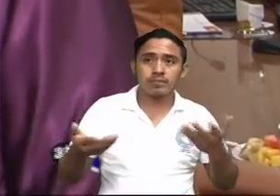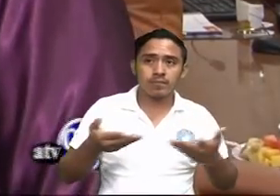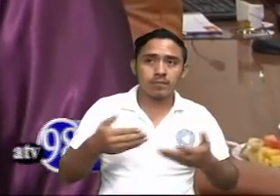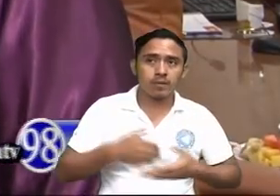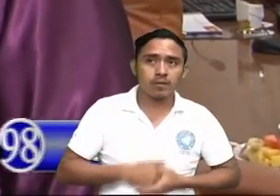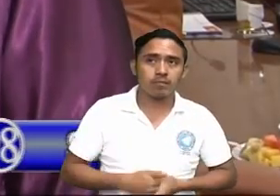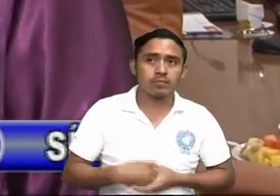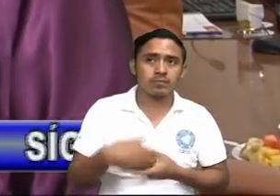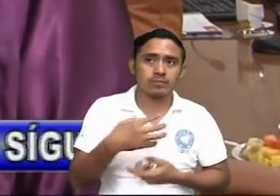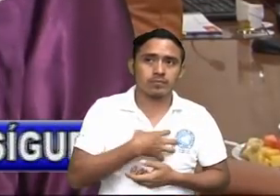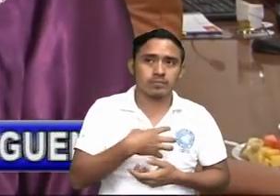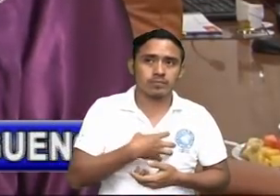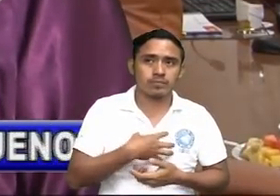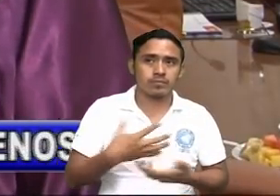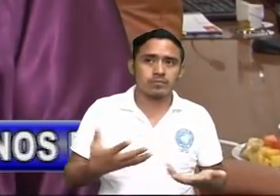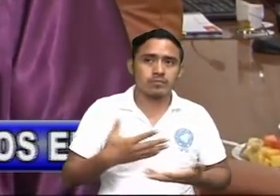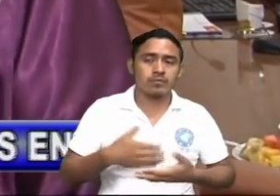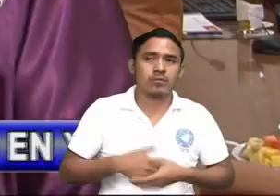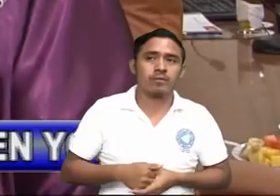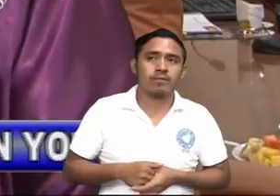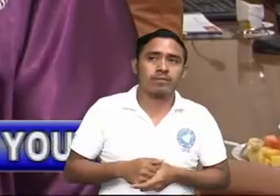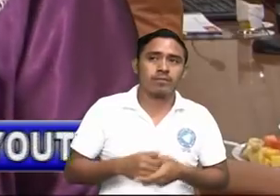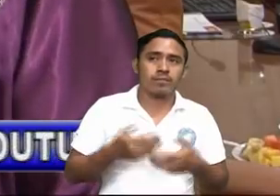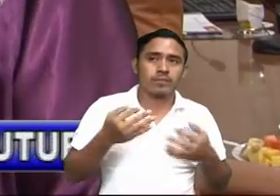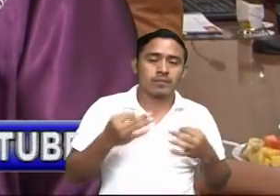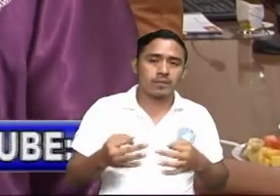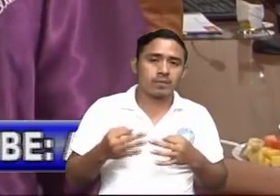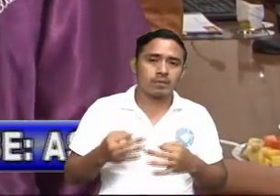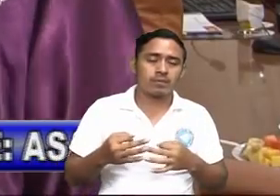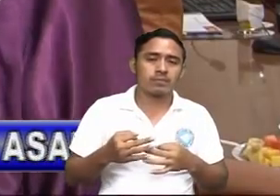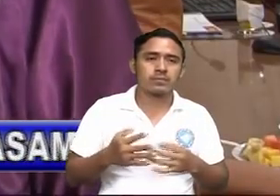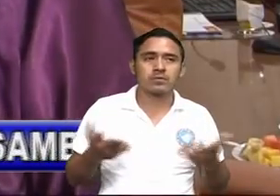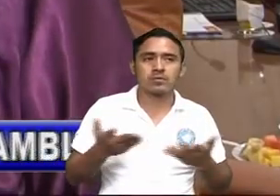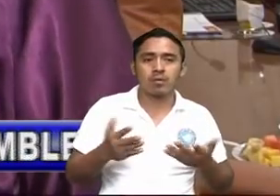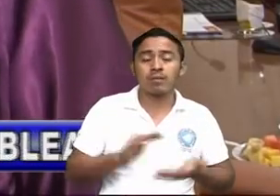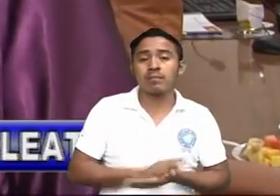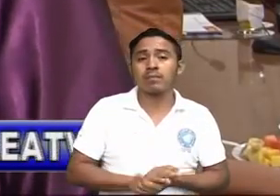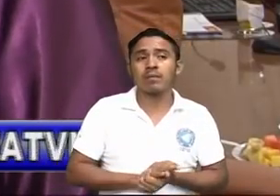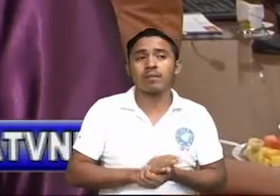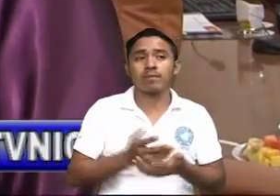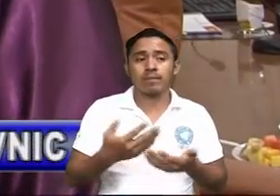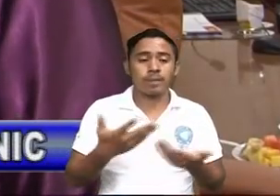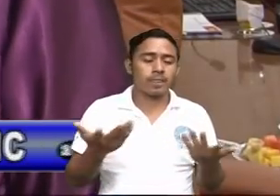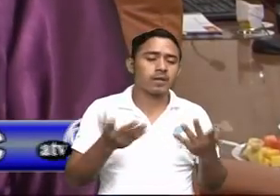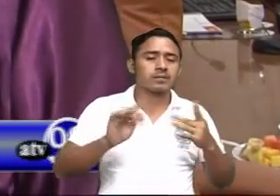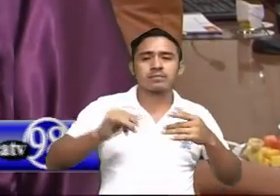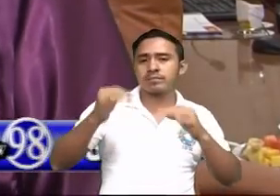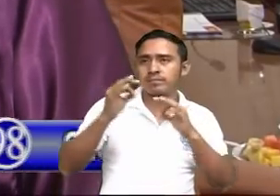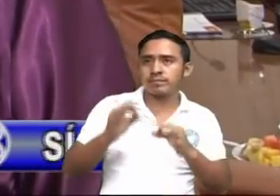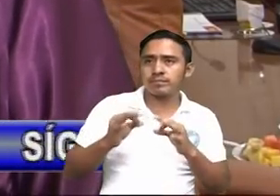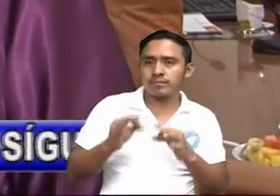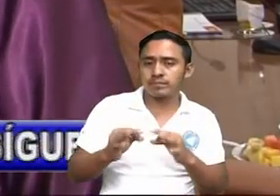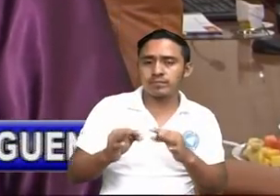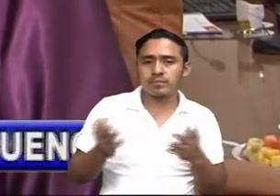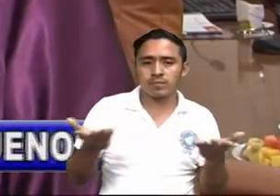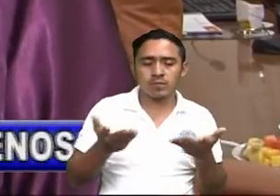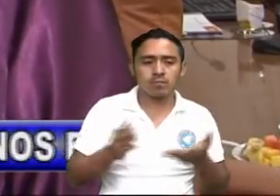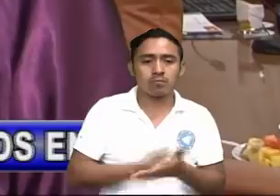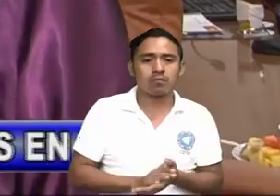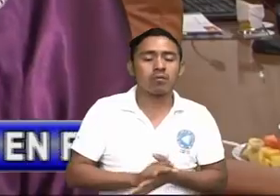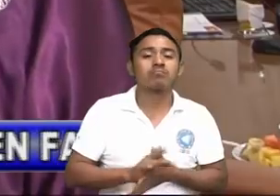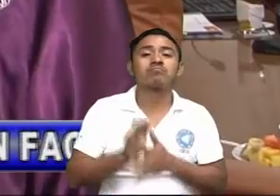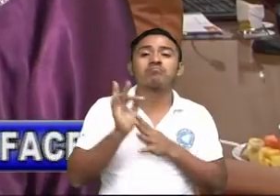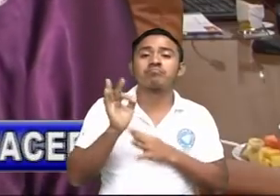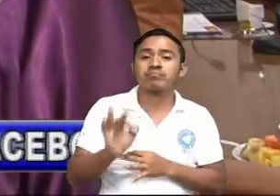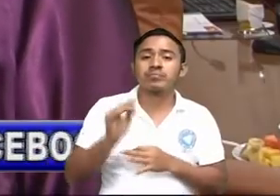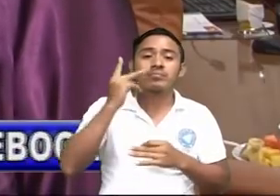que a solicitud de la Junta Directiva y con la firma del porcentaje requerido de acuerdo a la misma Ley Orgánica para que se viera